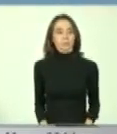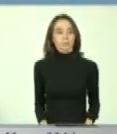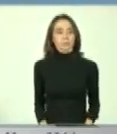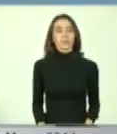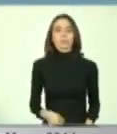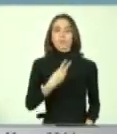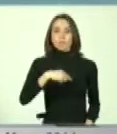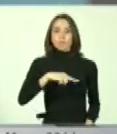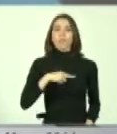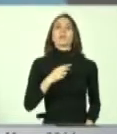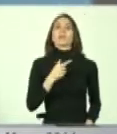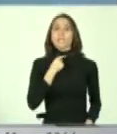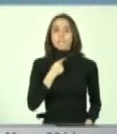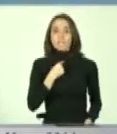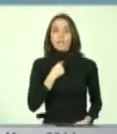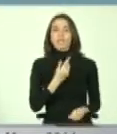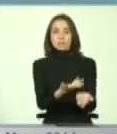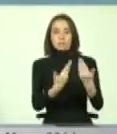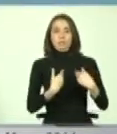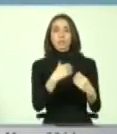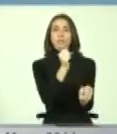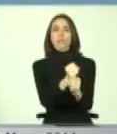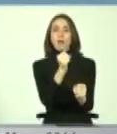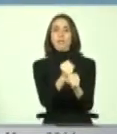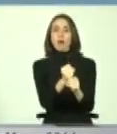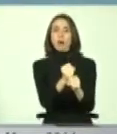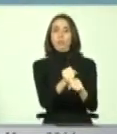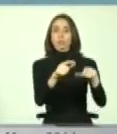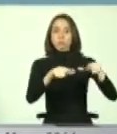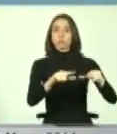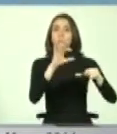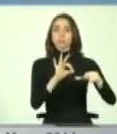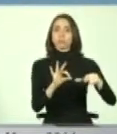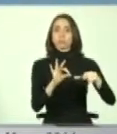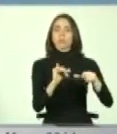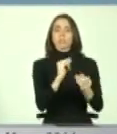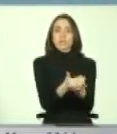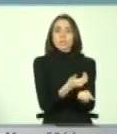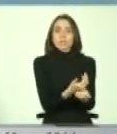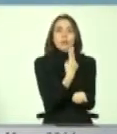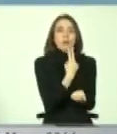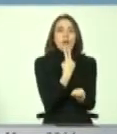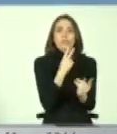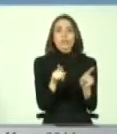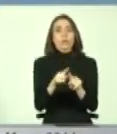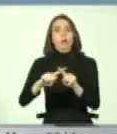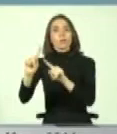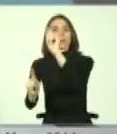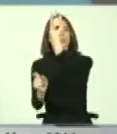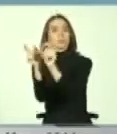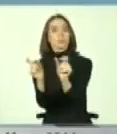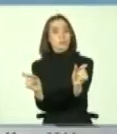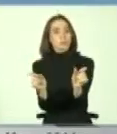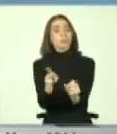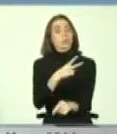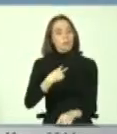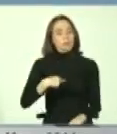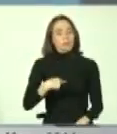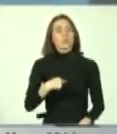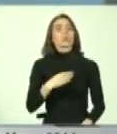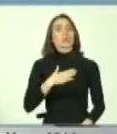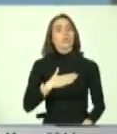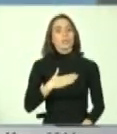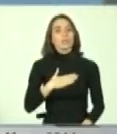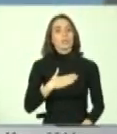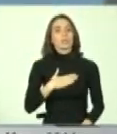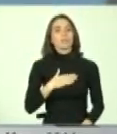queremos un puesto de trabajo y ganarnos la vida como los demás queremos que